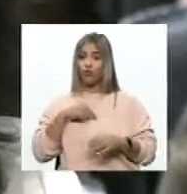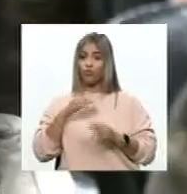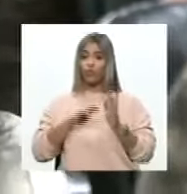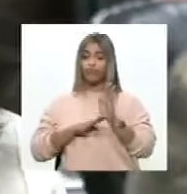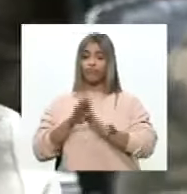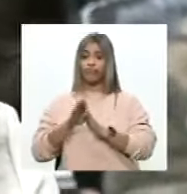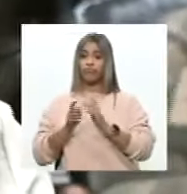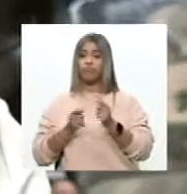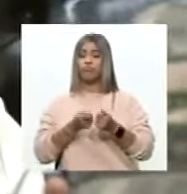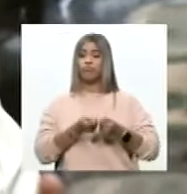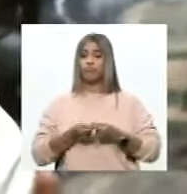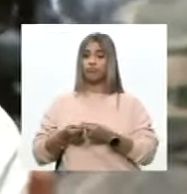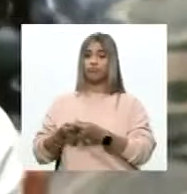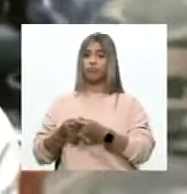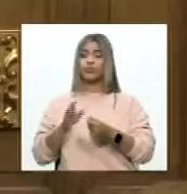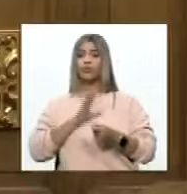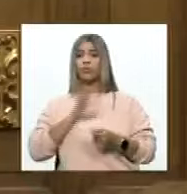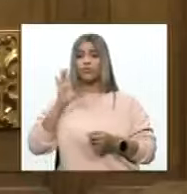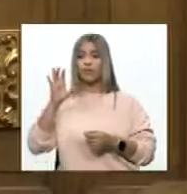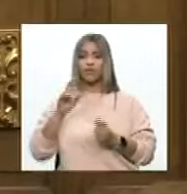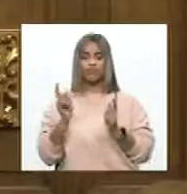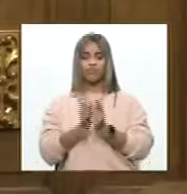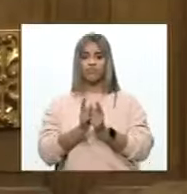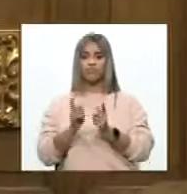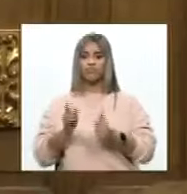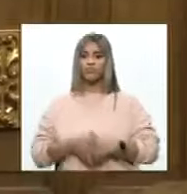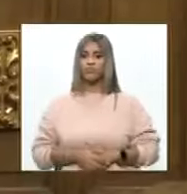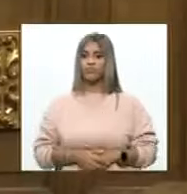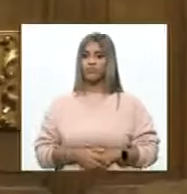la recuperación de nuestra querida patria. Es todo, presidente.